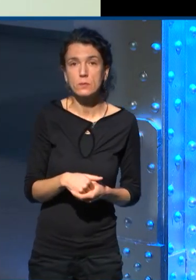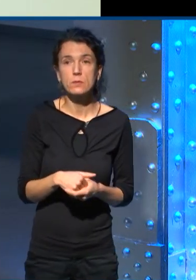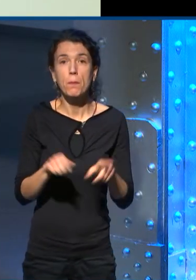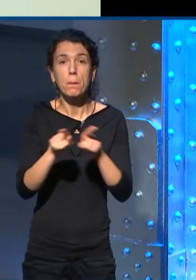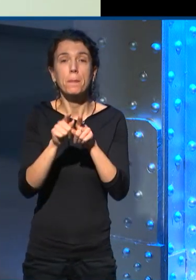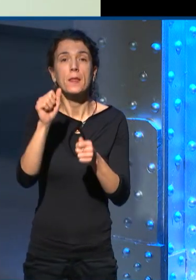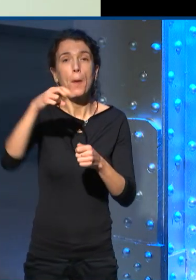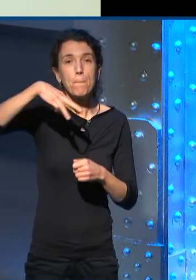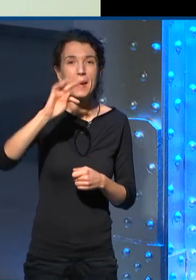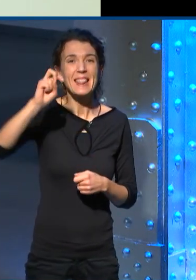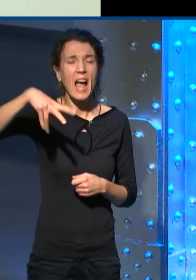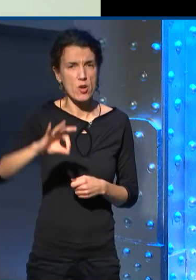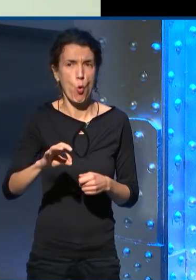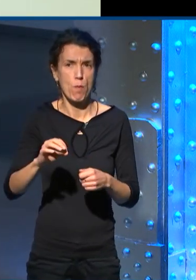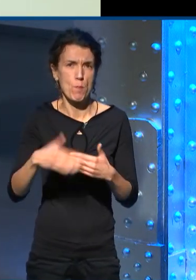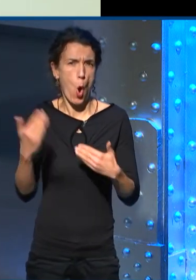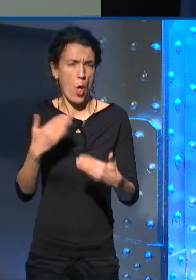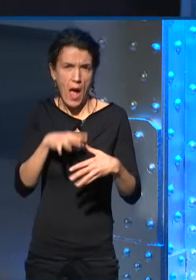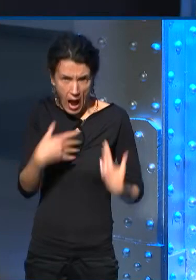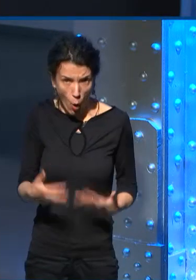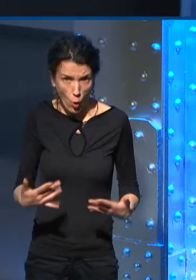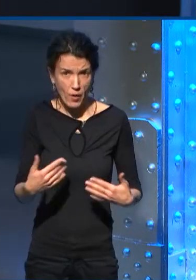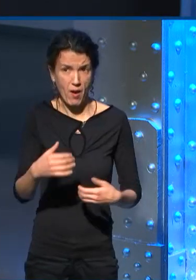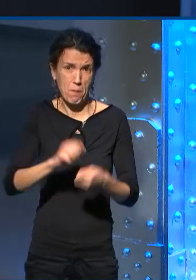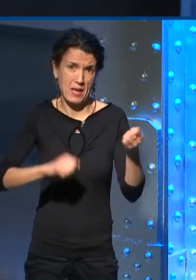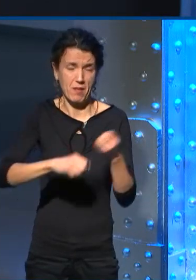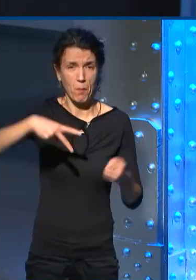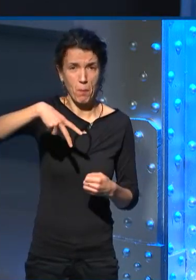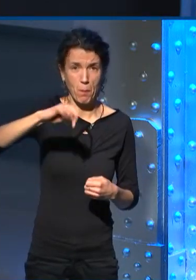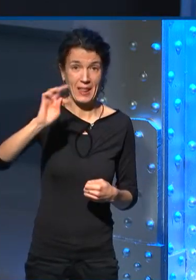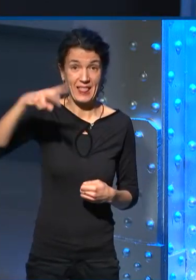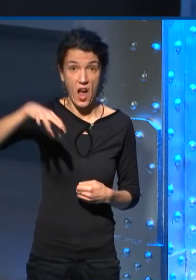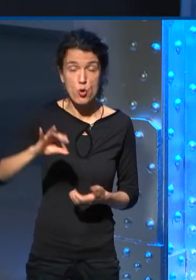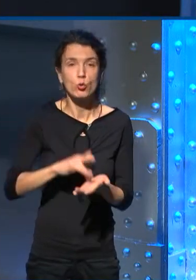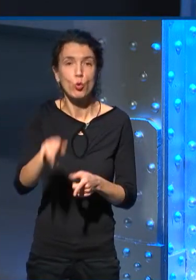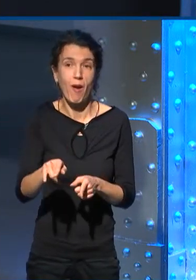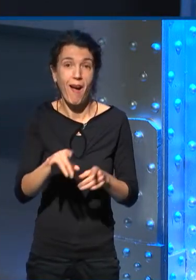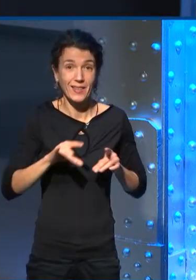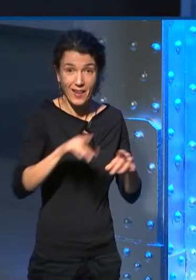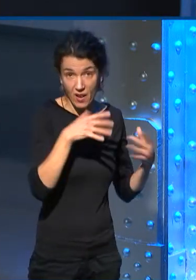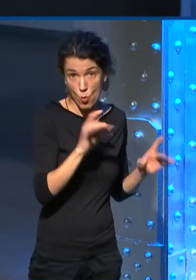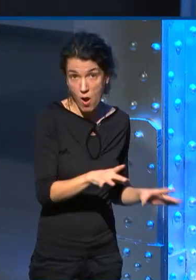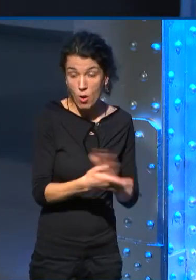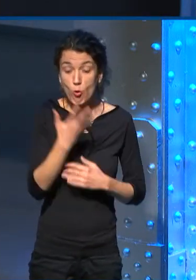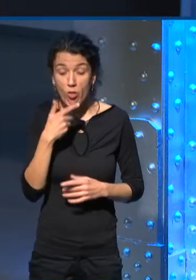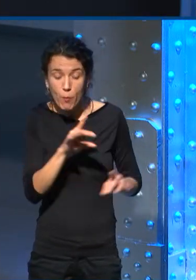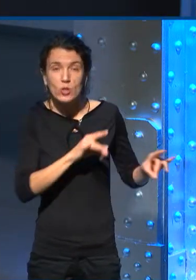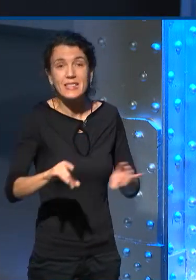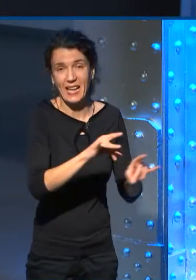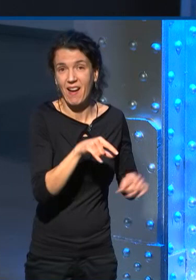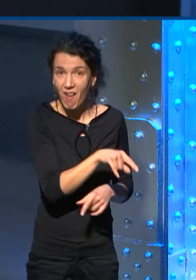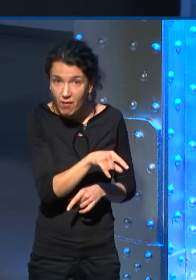Metano. El metano está de moda. El metano se genera, nuevamente, lo que conocemos del metano es lo que pasa en la Tierra, y lo que conocemos en la Tierra es que se genera